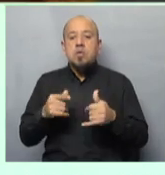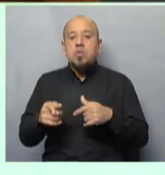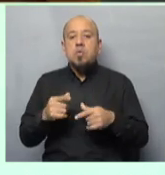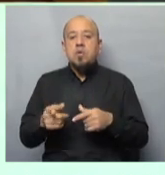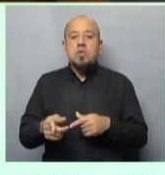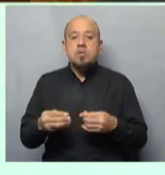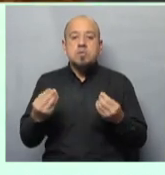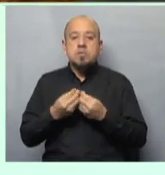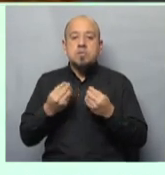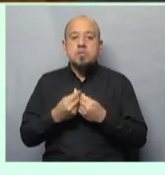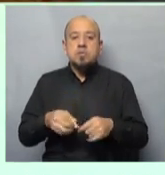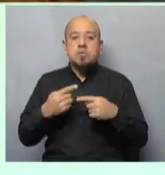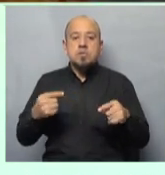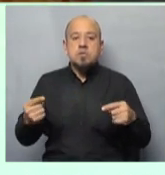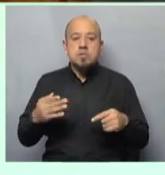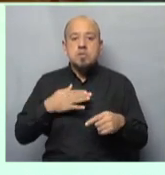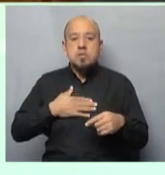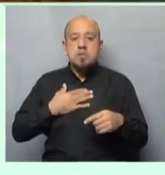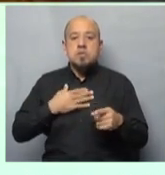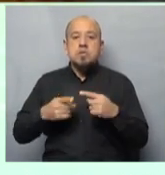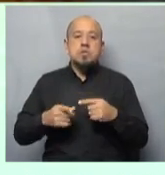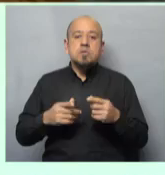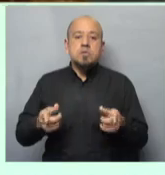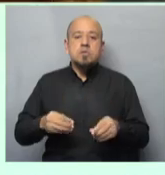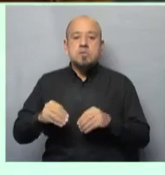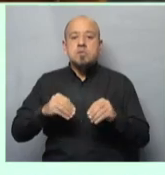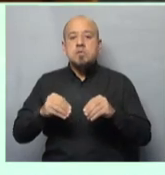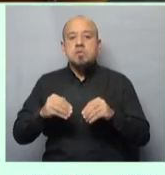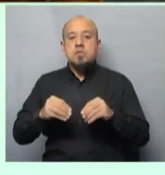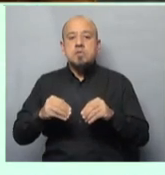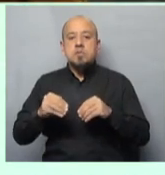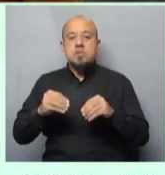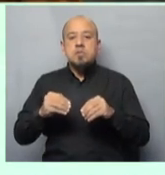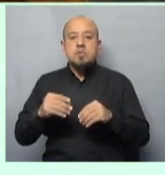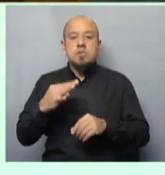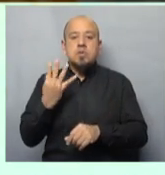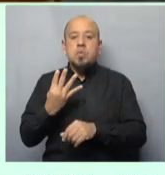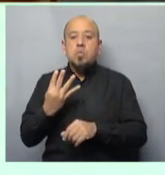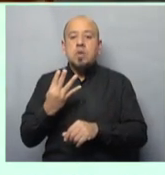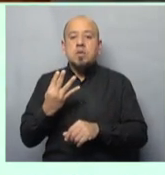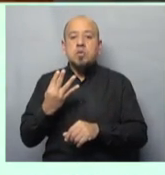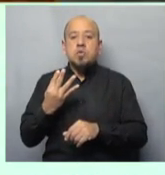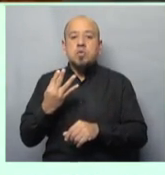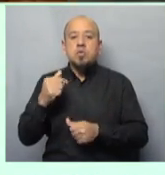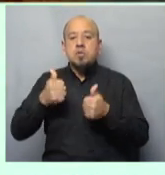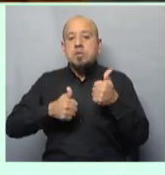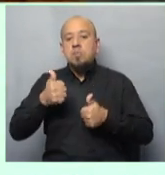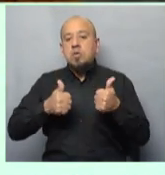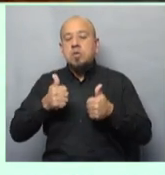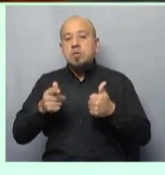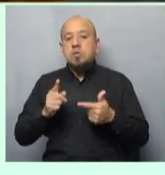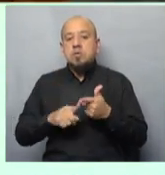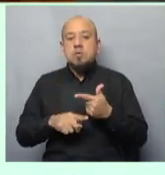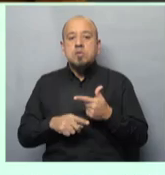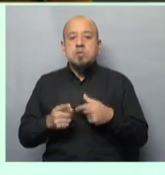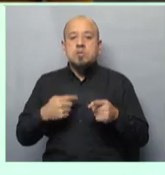varias cosas a favor: el estar activa, el contar con partidas, el haber quedado cuarta en el torneo que clasifica a eso.